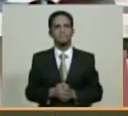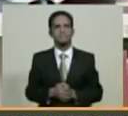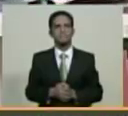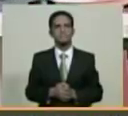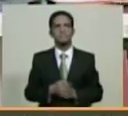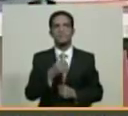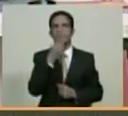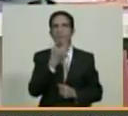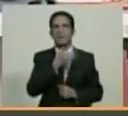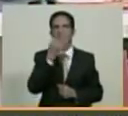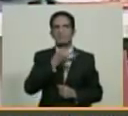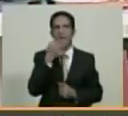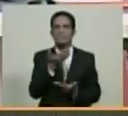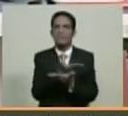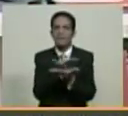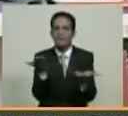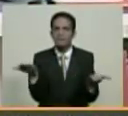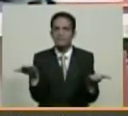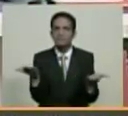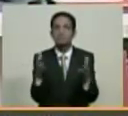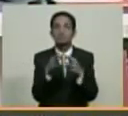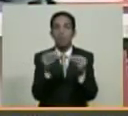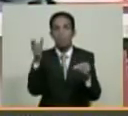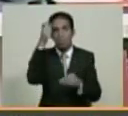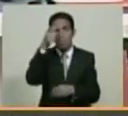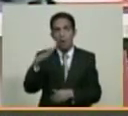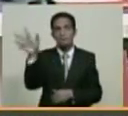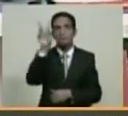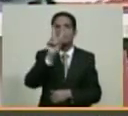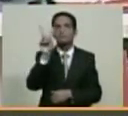Muy buenas tardes a todo el pueblo de Venezuela.